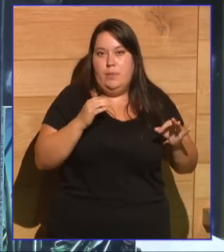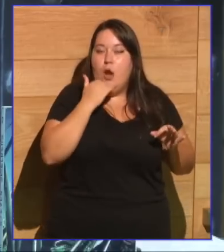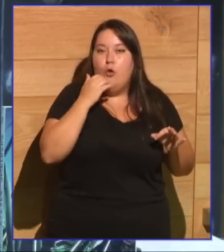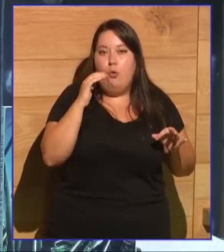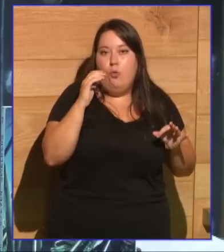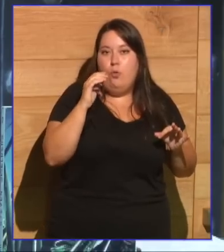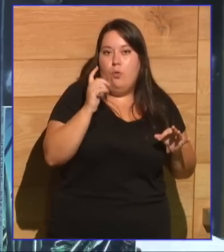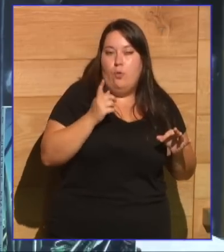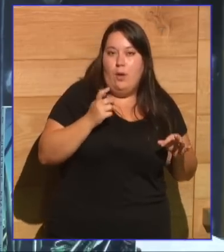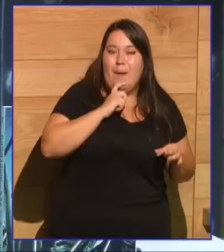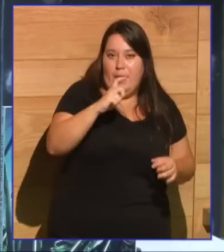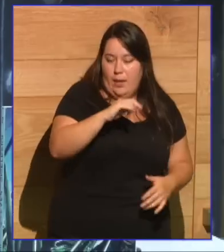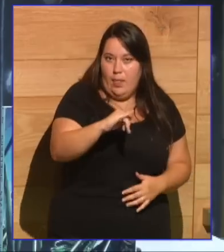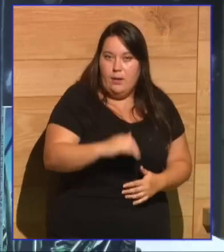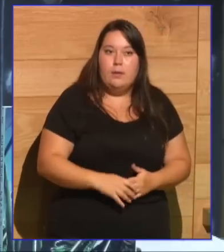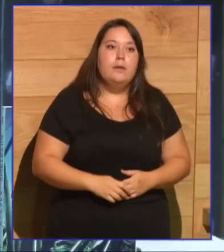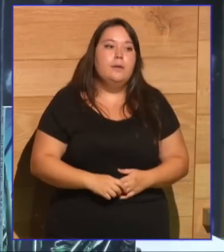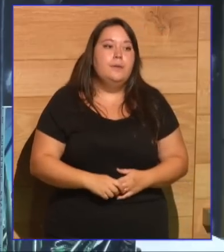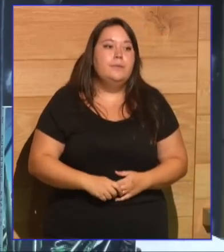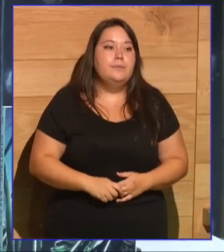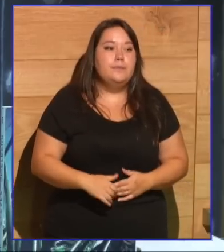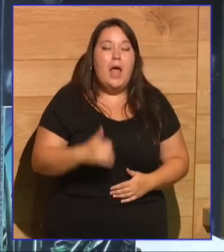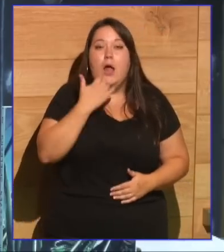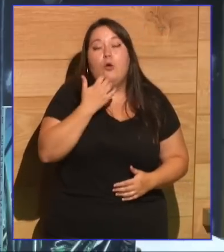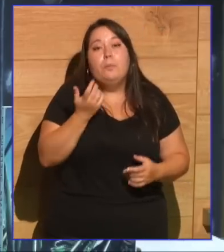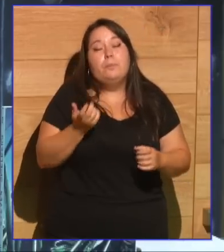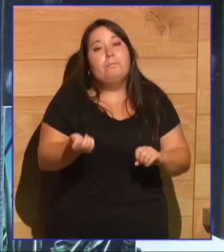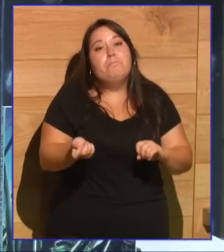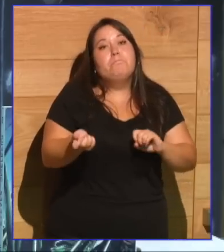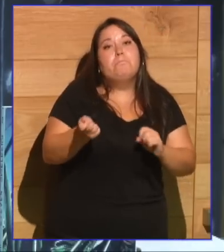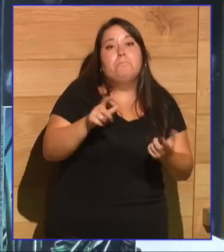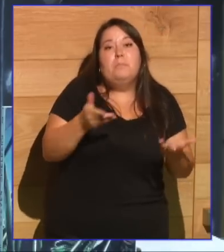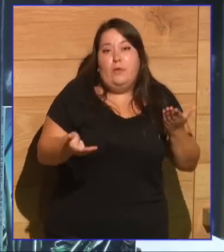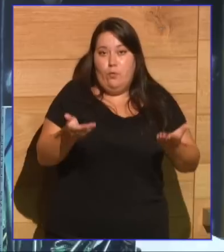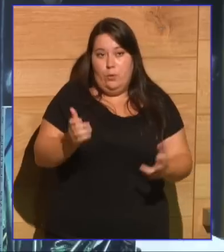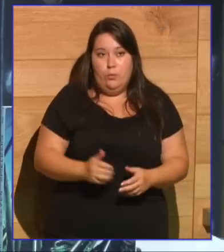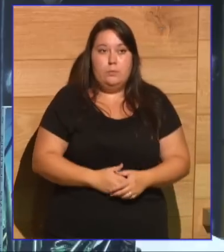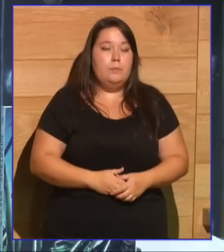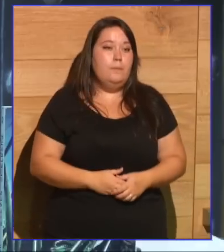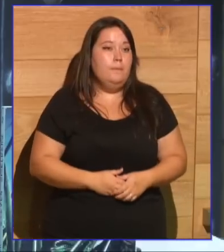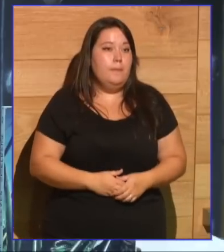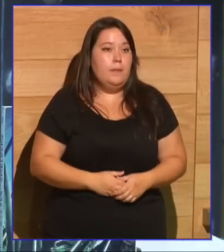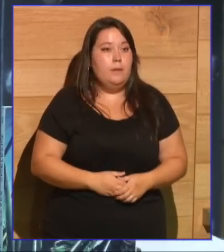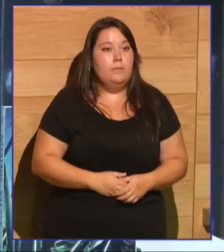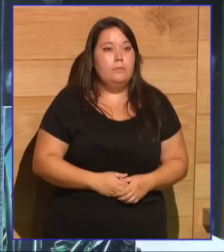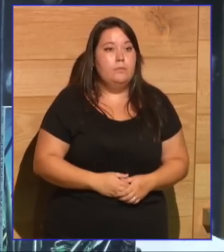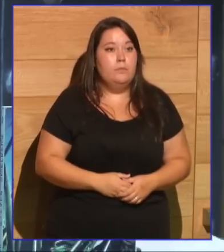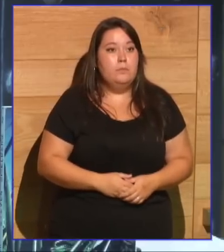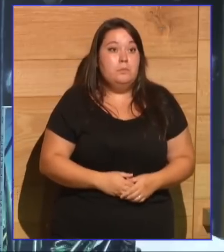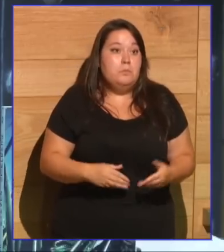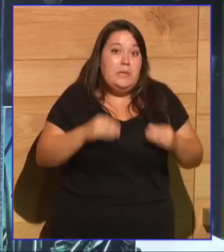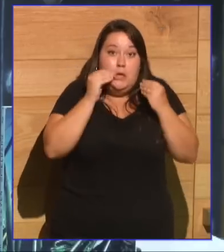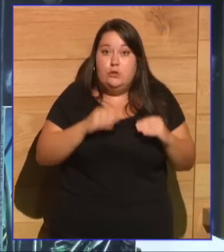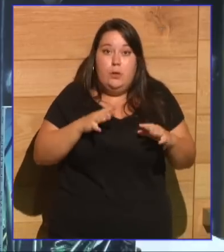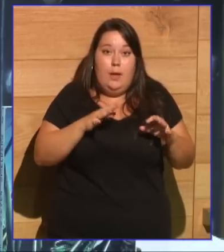metafórico por un lado no lo metafórico en un sentido profundo de la película en realidad la historia de no cuenta la historia